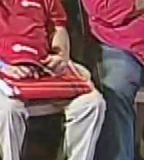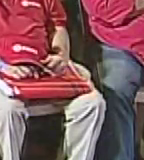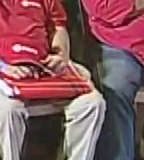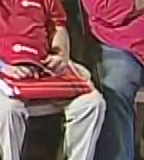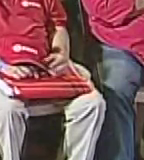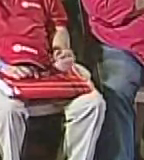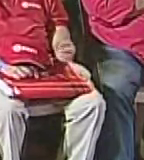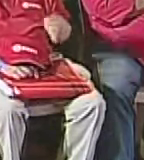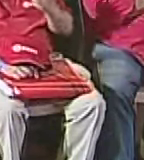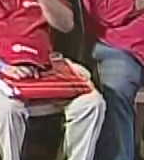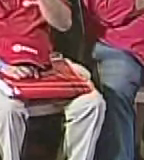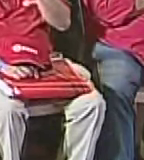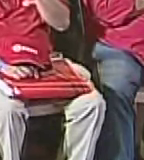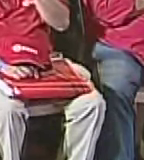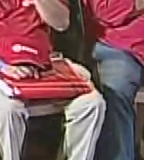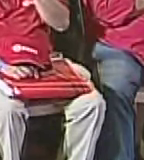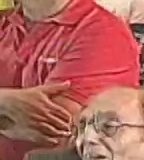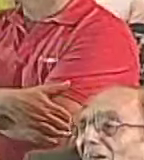pelucones.